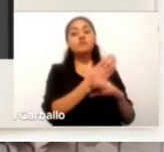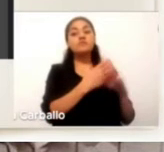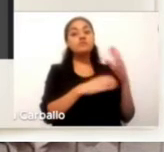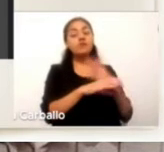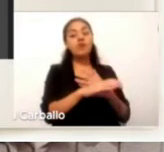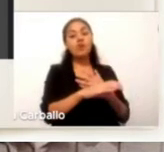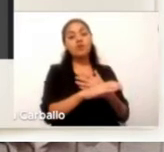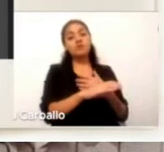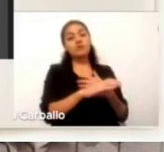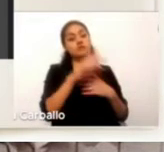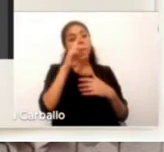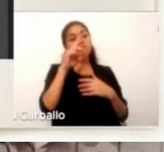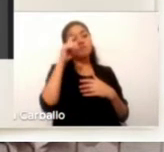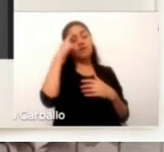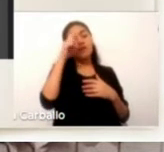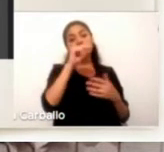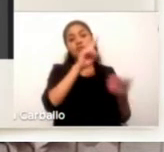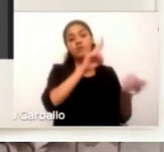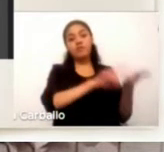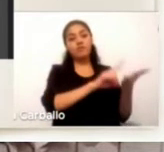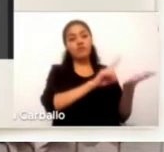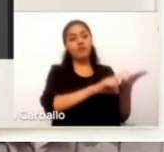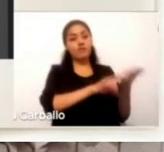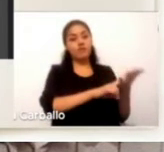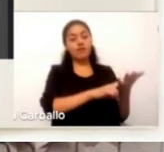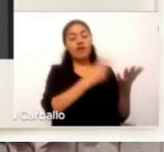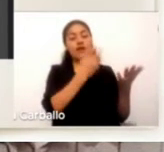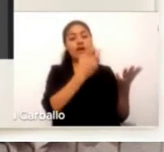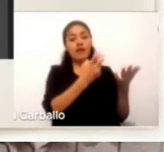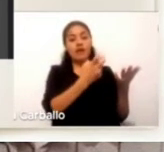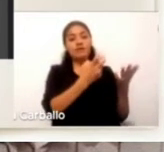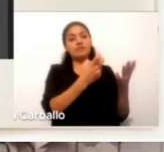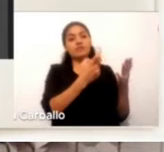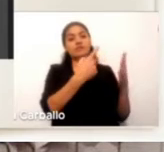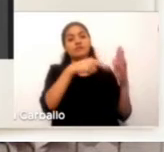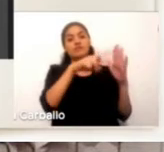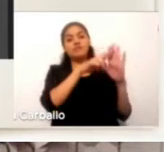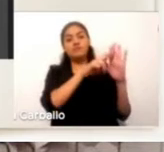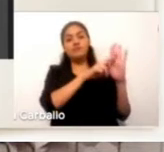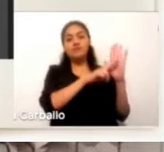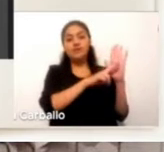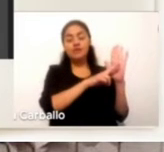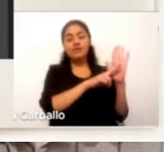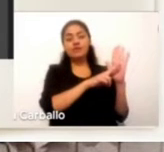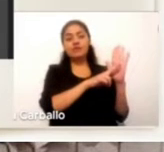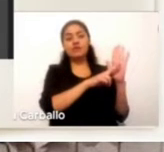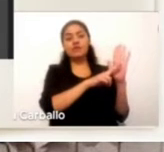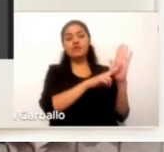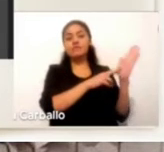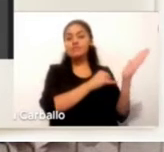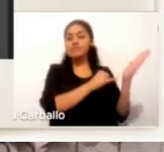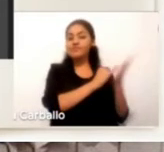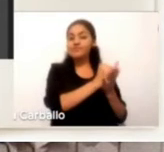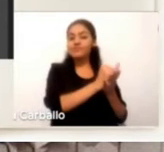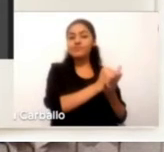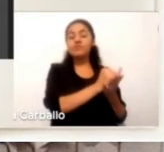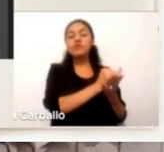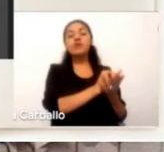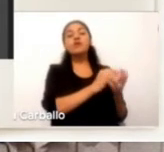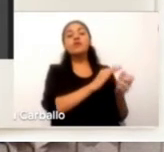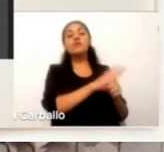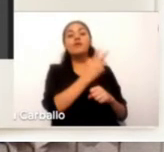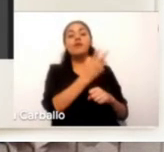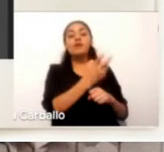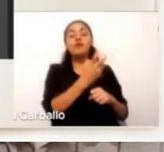resuelven transgreden los principios rectores de la materia electoral, ocasionando inequidad en la contienda, en violación